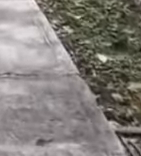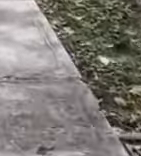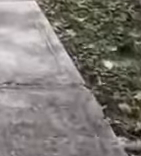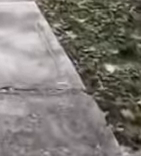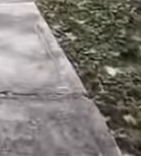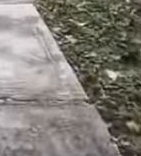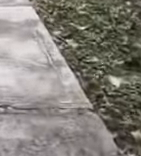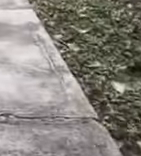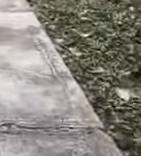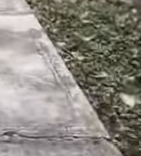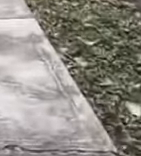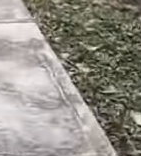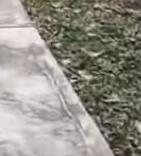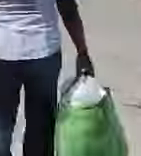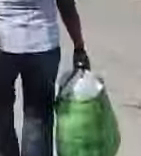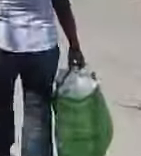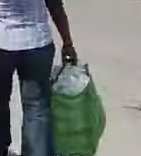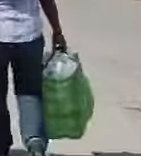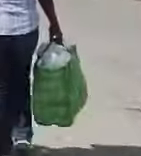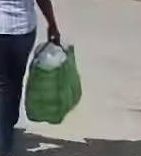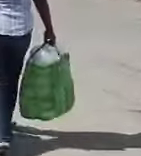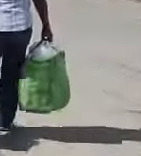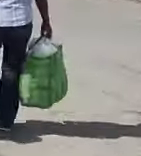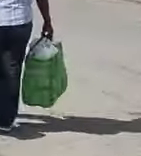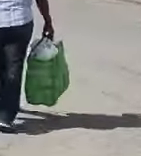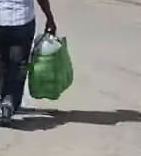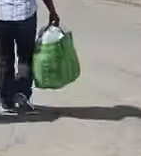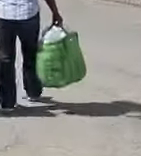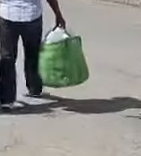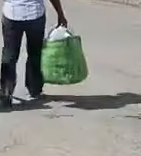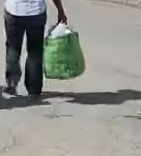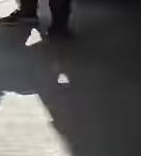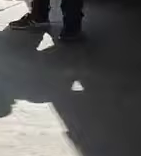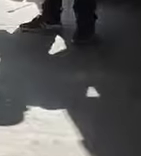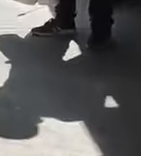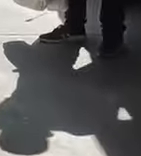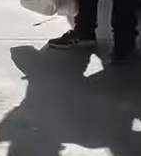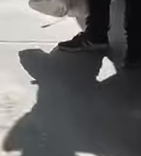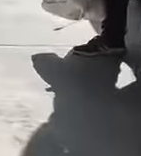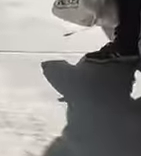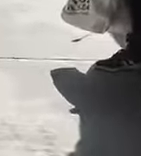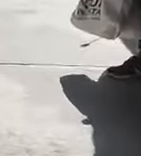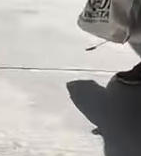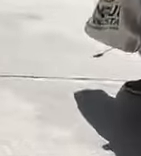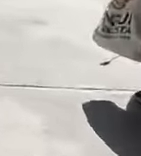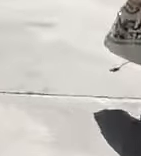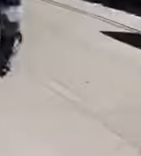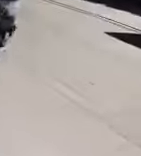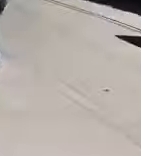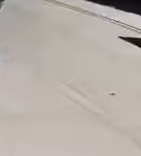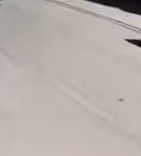Refrendando el compromiso presidencial de por el bien de todos, primero los pobres.